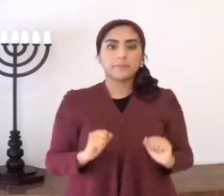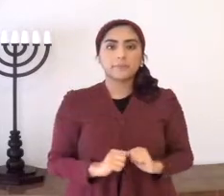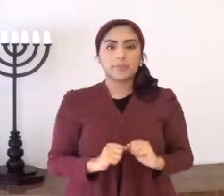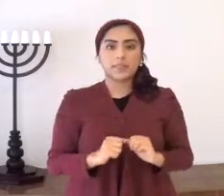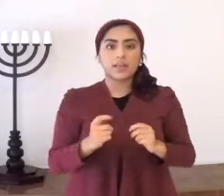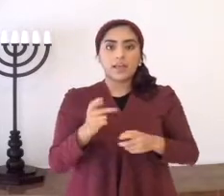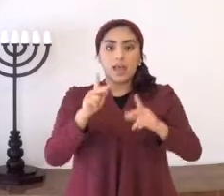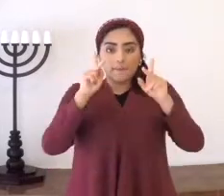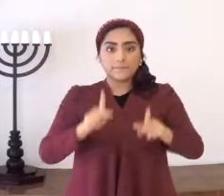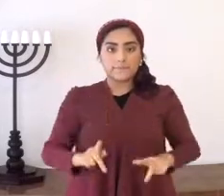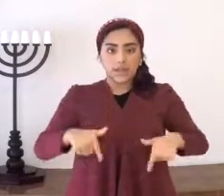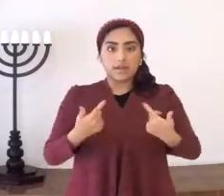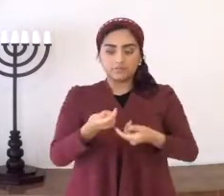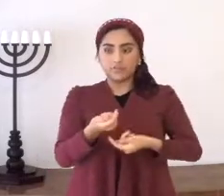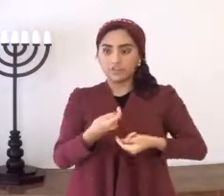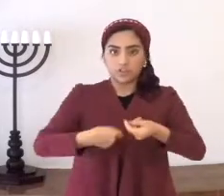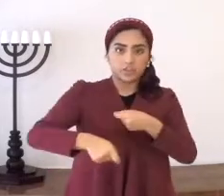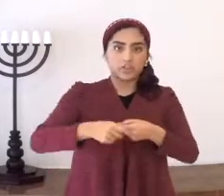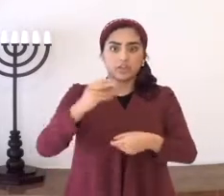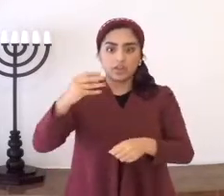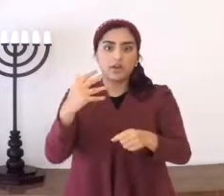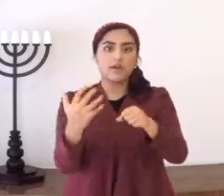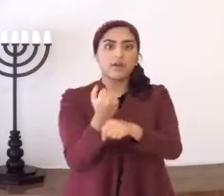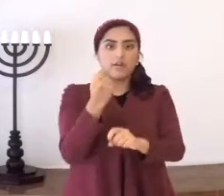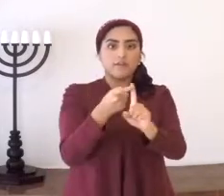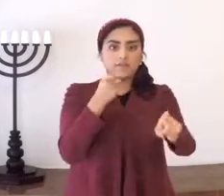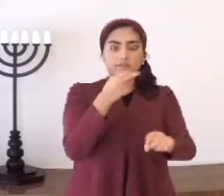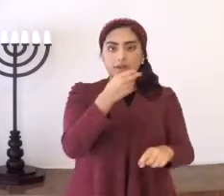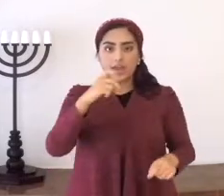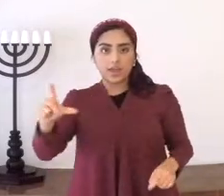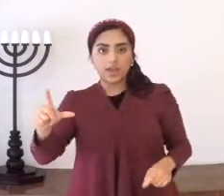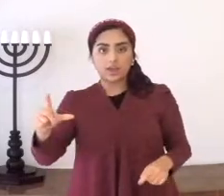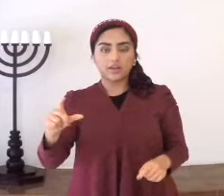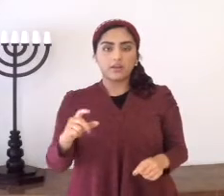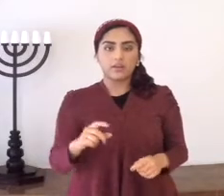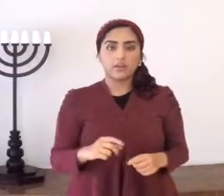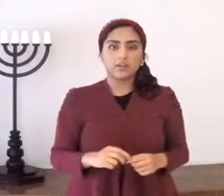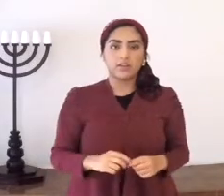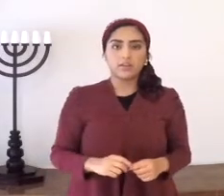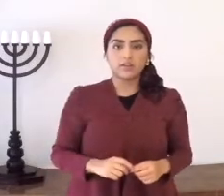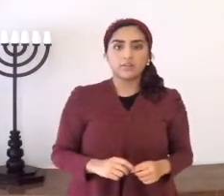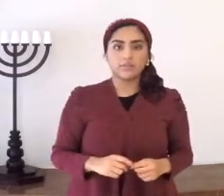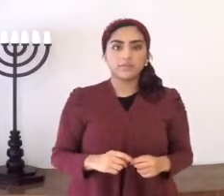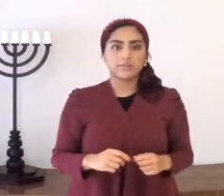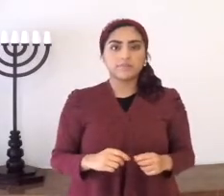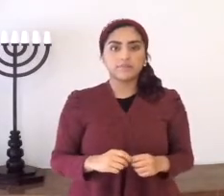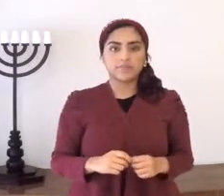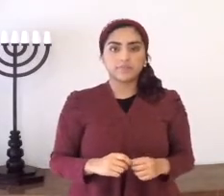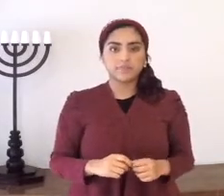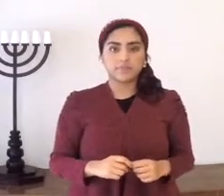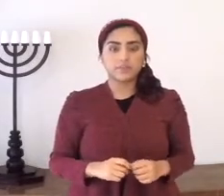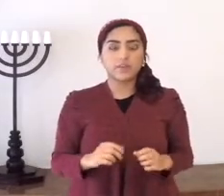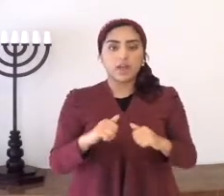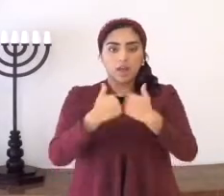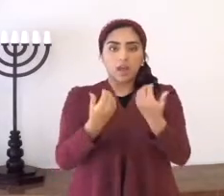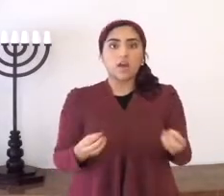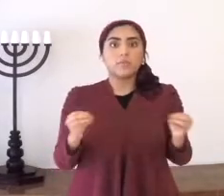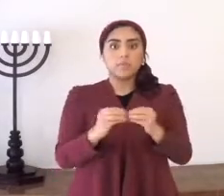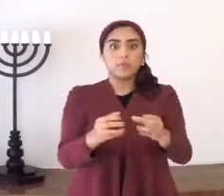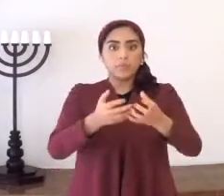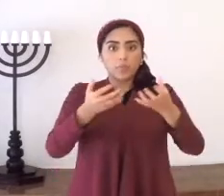dar gratis, se cambió la vida de una persona y se rescató de las garras del infierno, no de las garras de la muerte